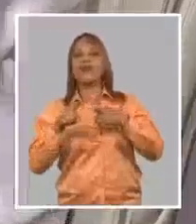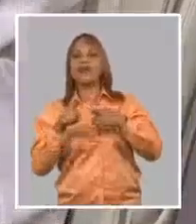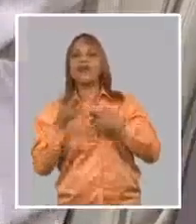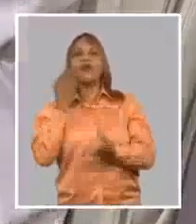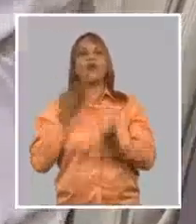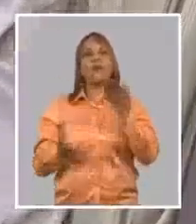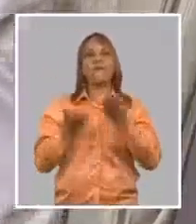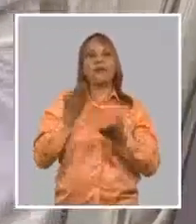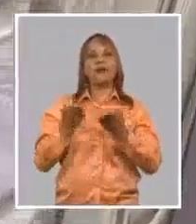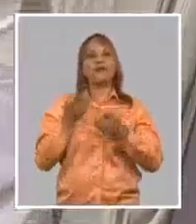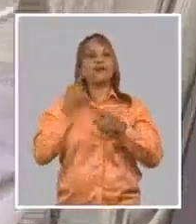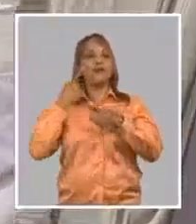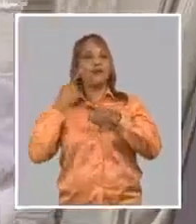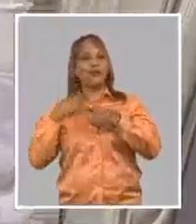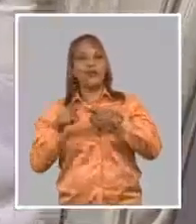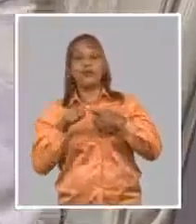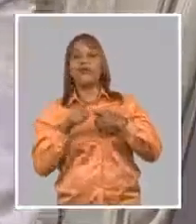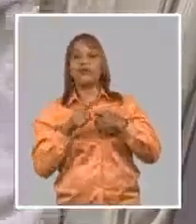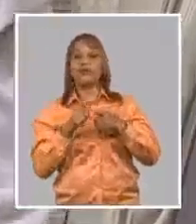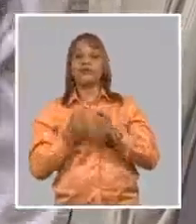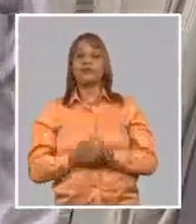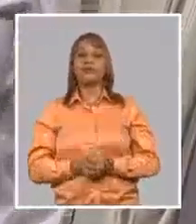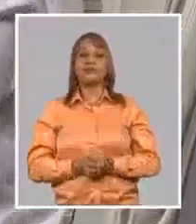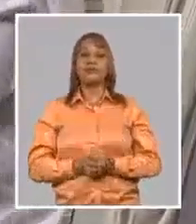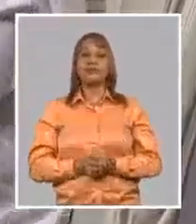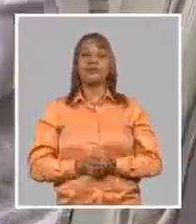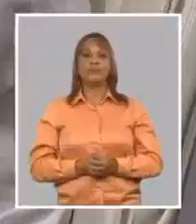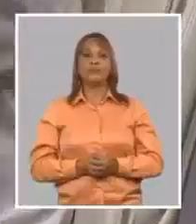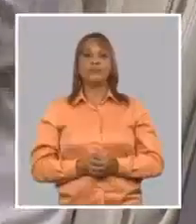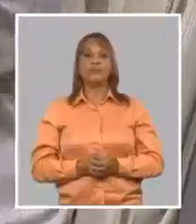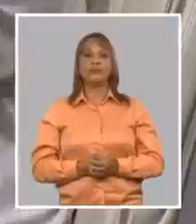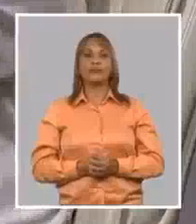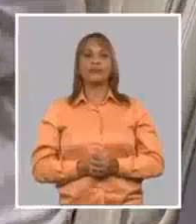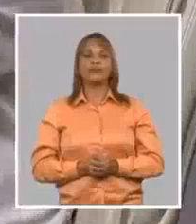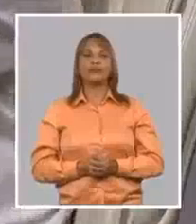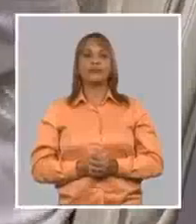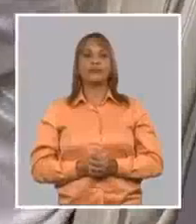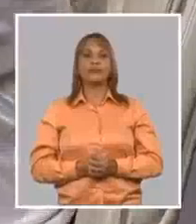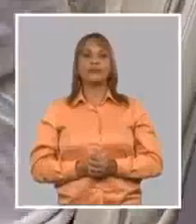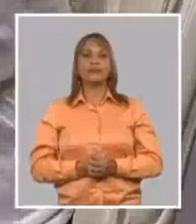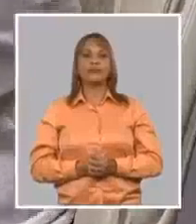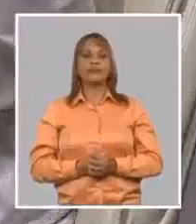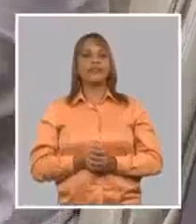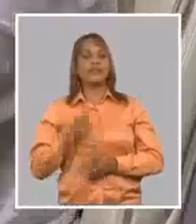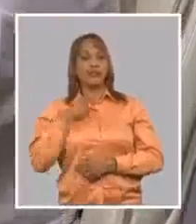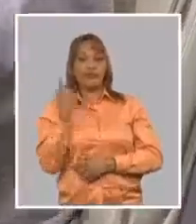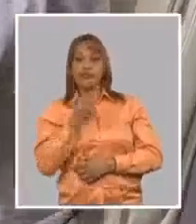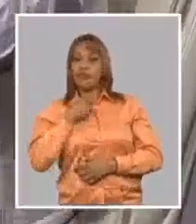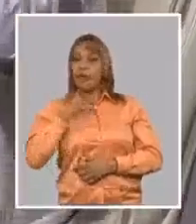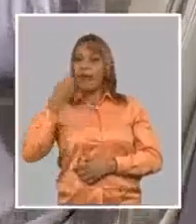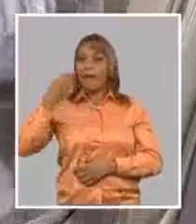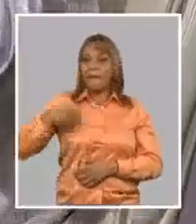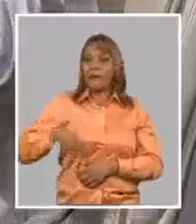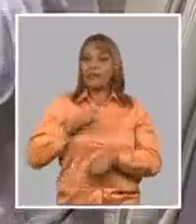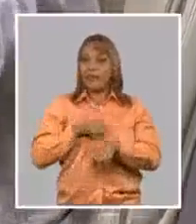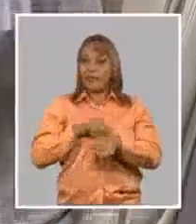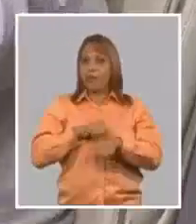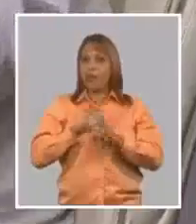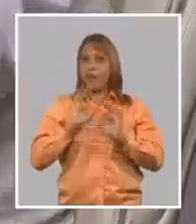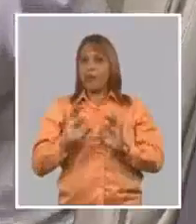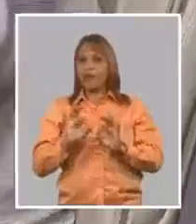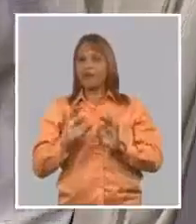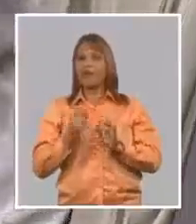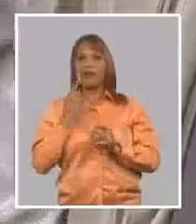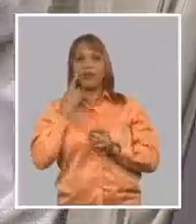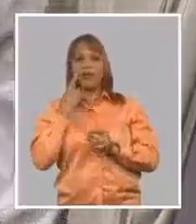los antígenos que genera la propia maquinaria en la célula de organismo superior entonces estamos aprovechando esta aparente